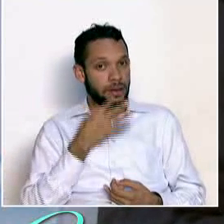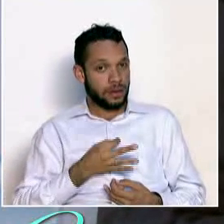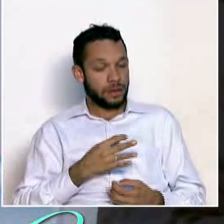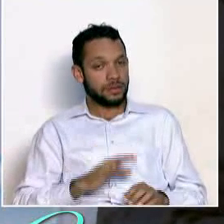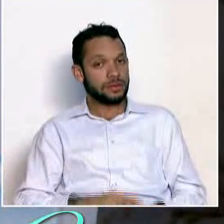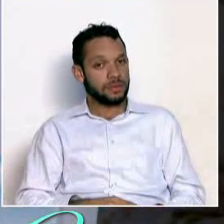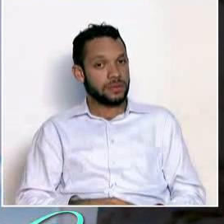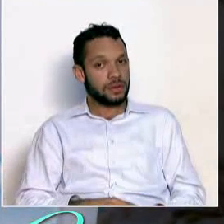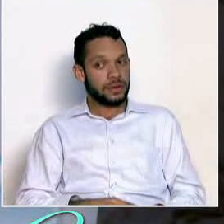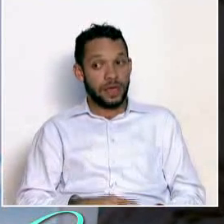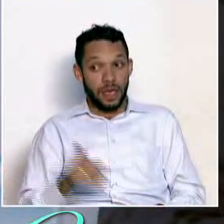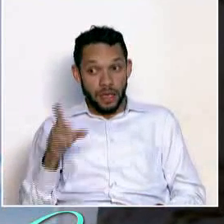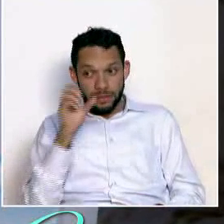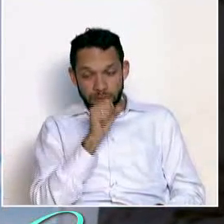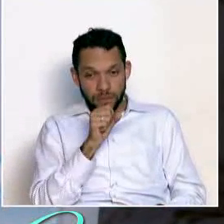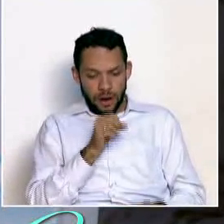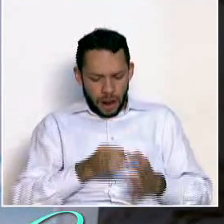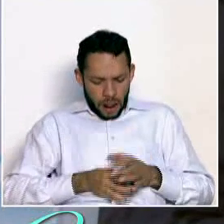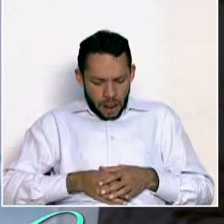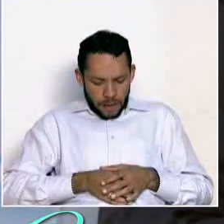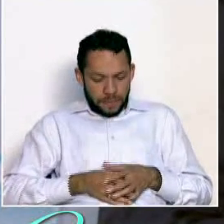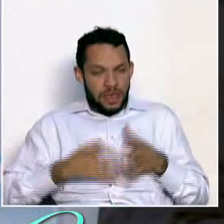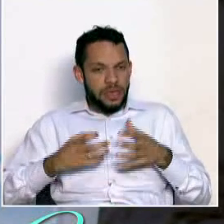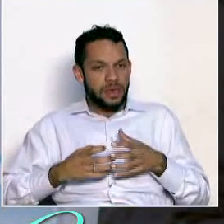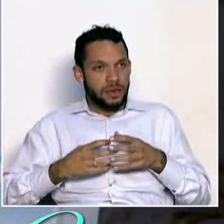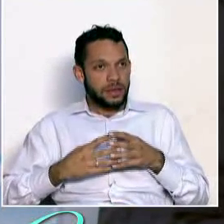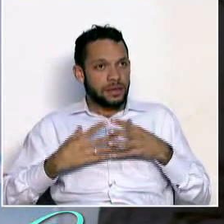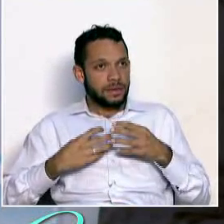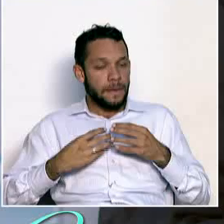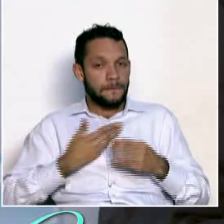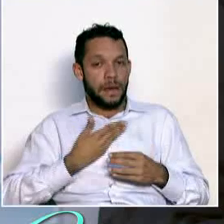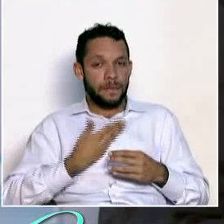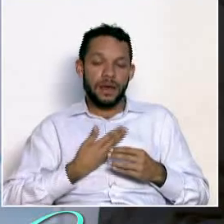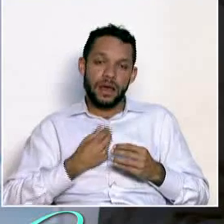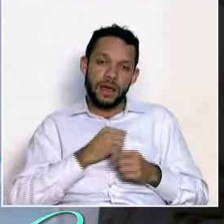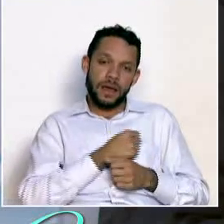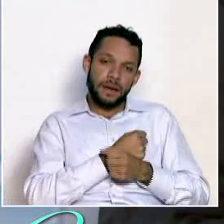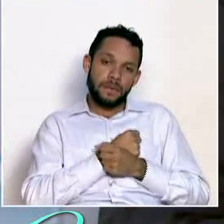¿Te das cuenta de si eres un hijo muy deseado?